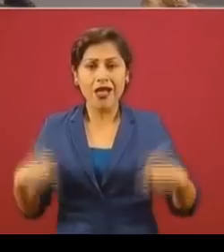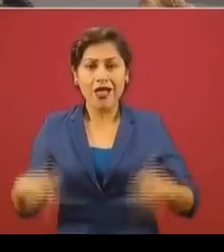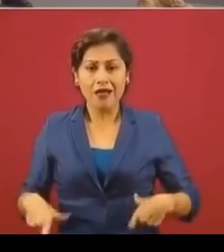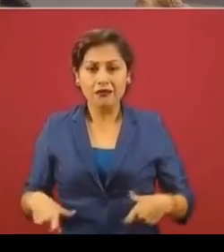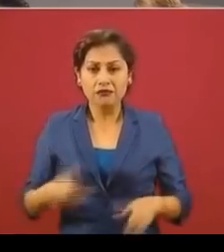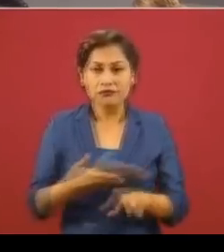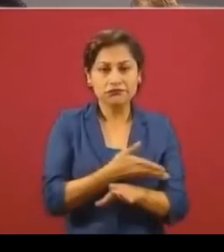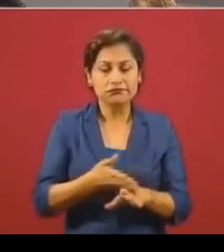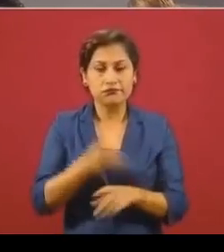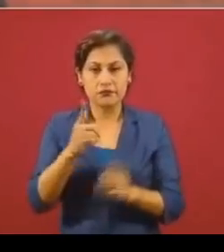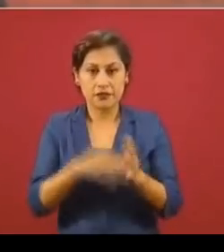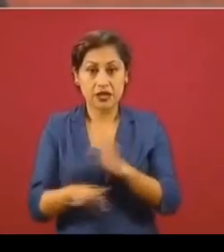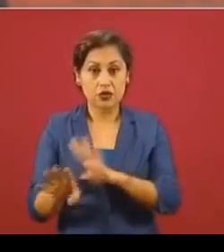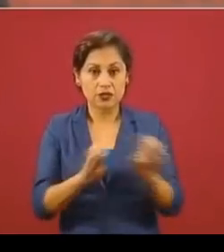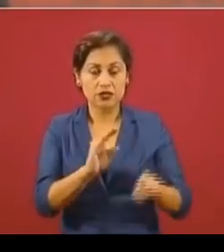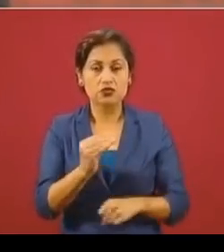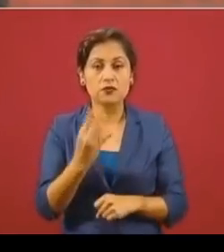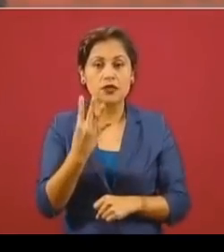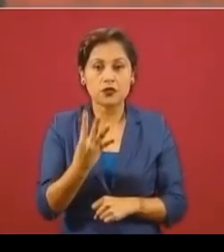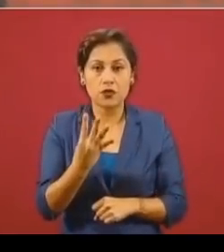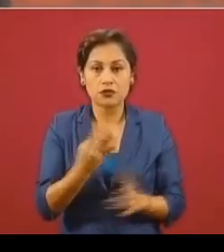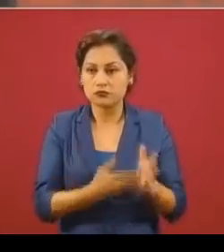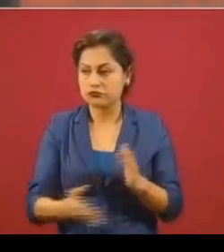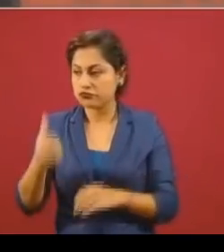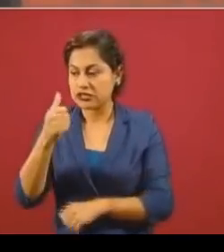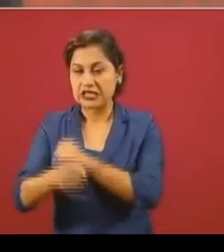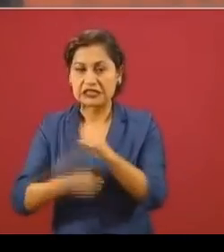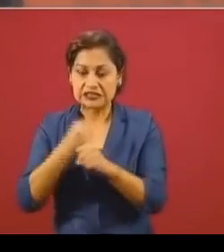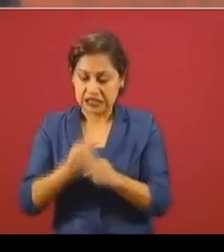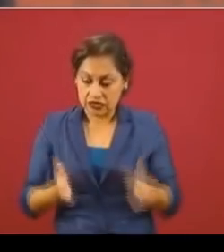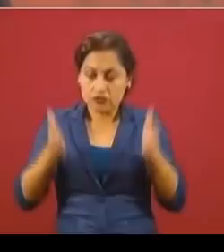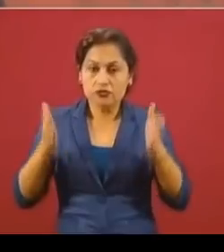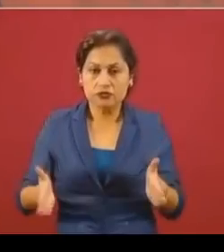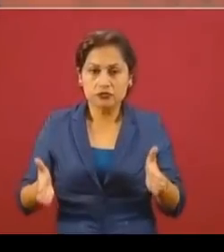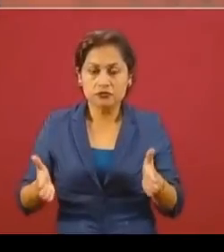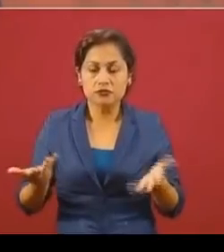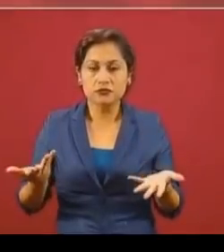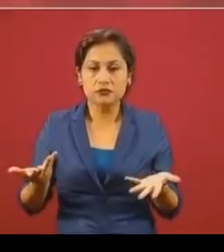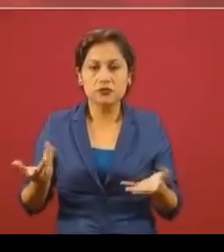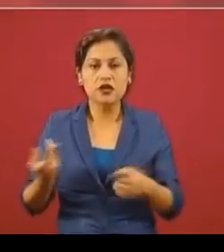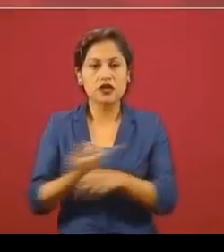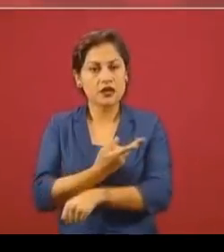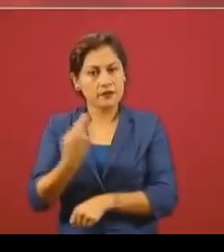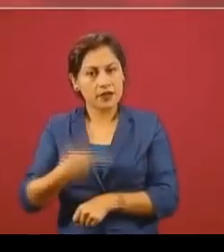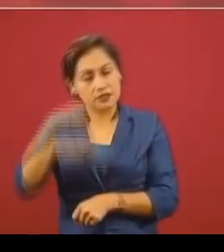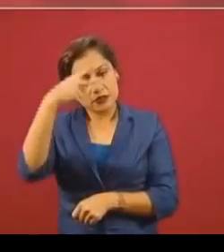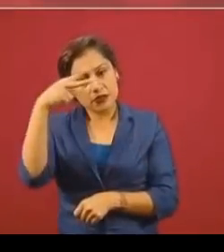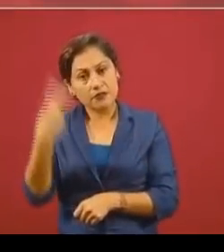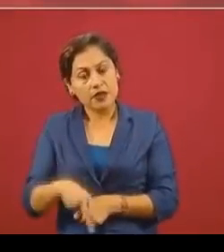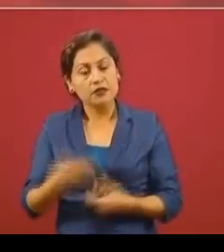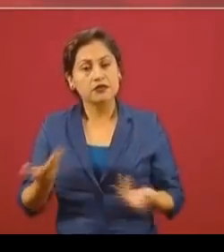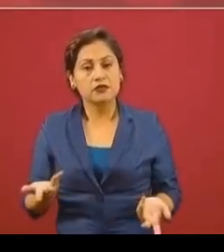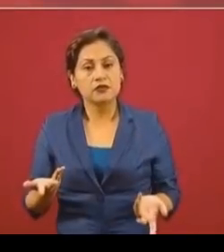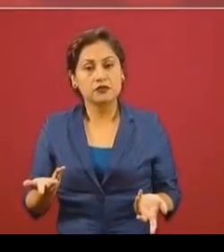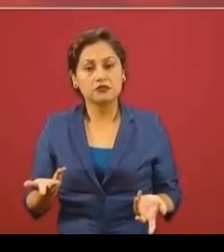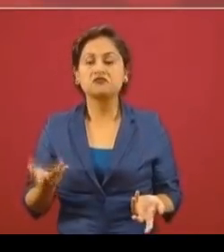1994, en 6 años, que fue cuando se entregaron los bancos,